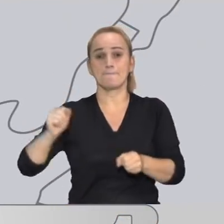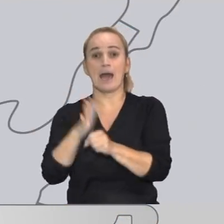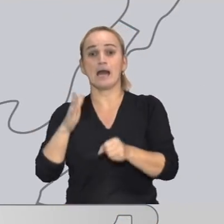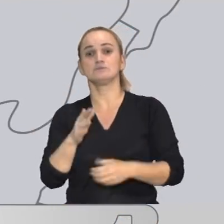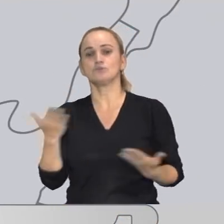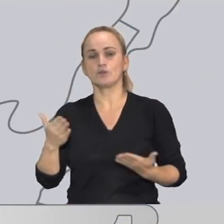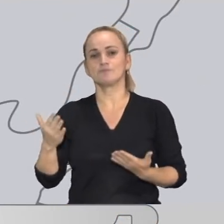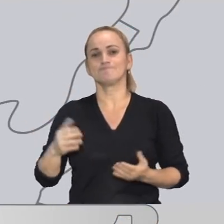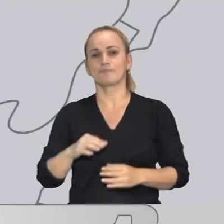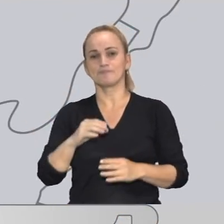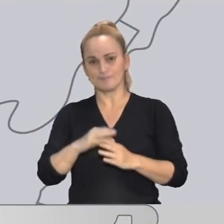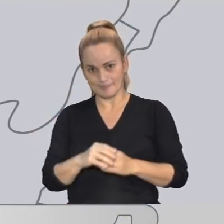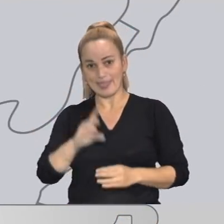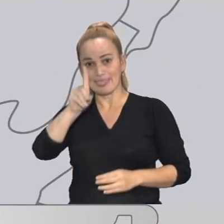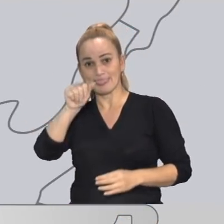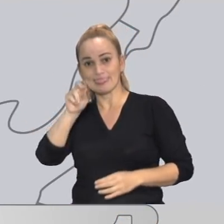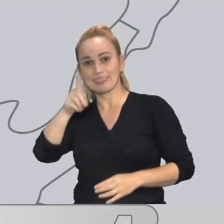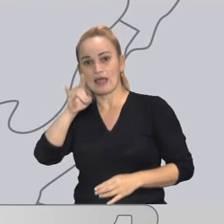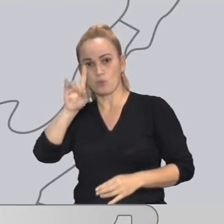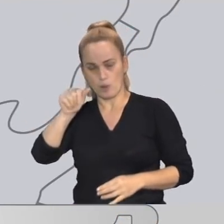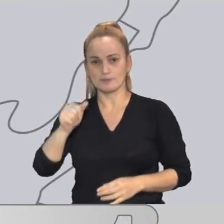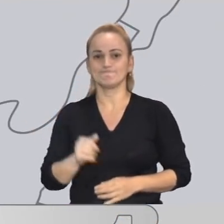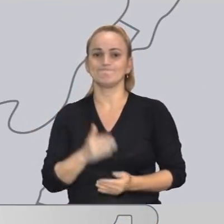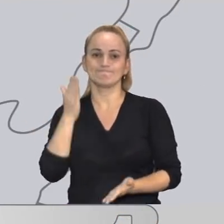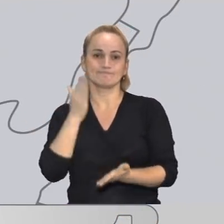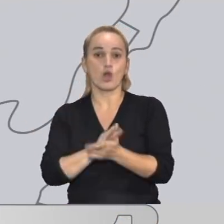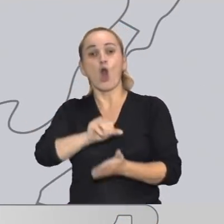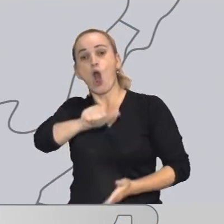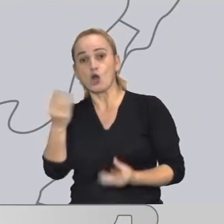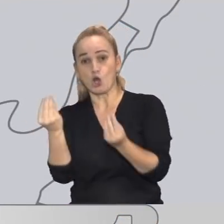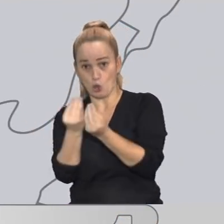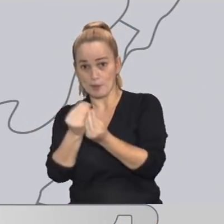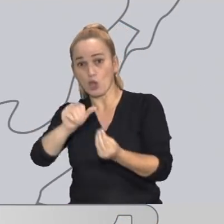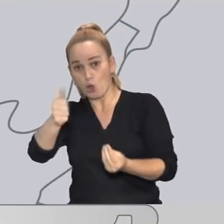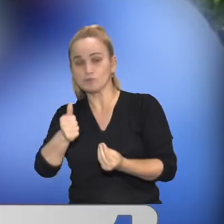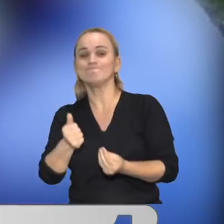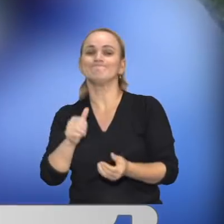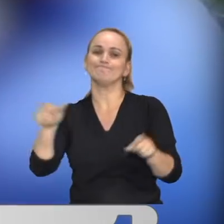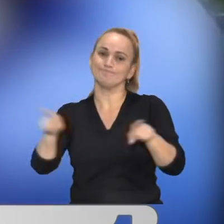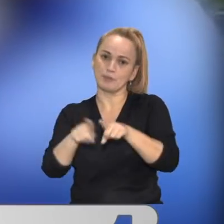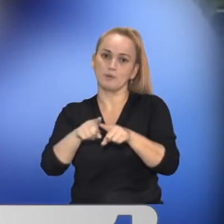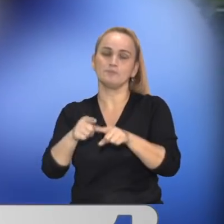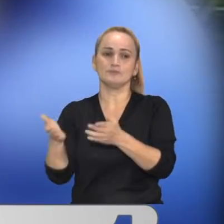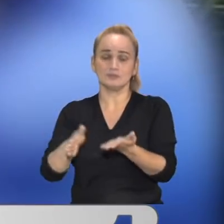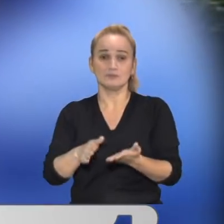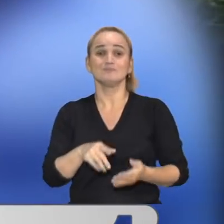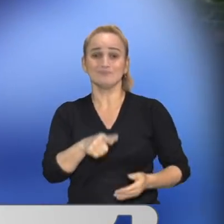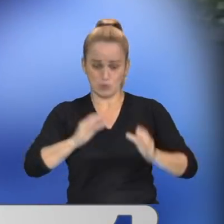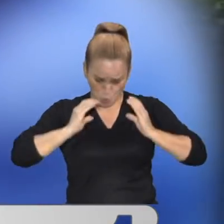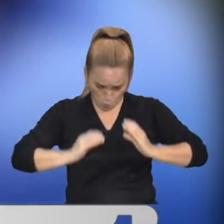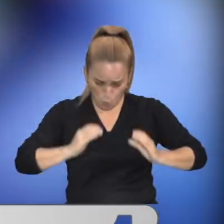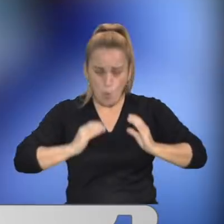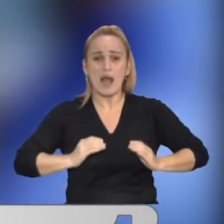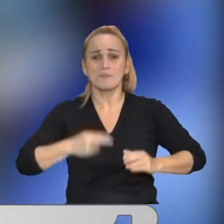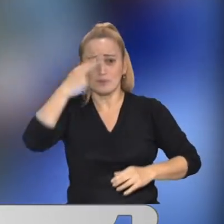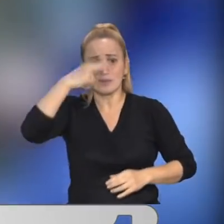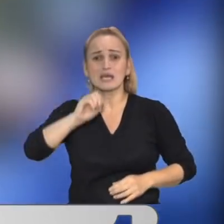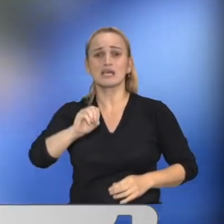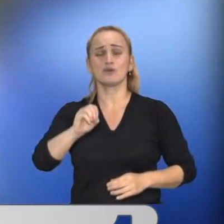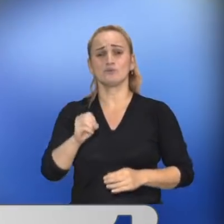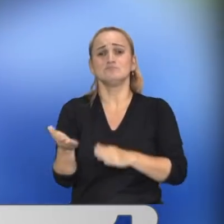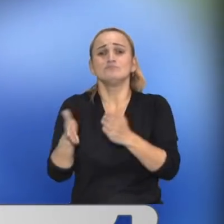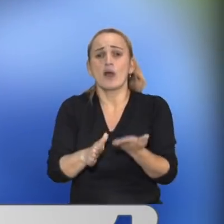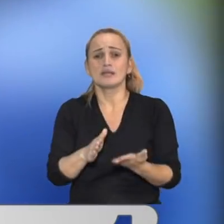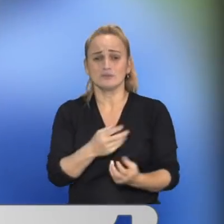Dagua, Valle del Cauca, que también acabó con la vida de otros 2 uniformados. Este es el cuerpo entero de mi hijo, el